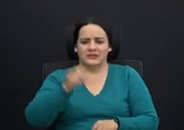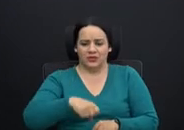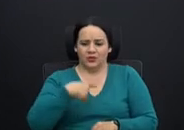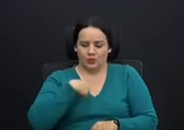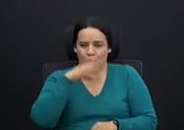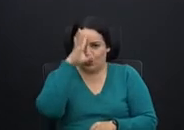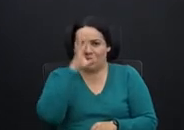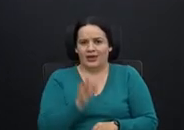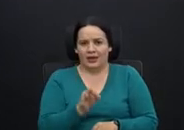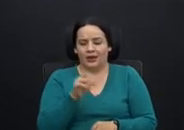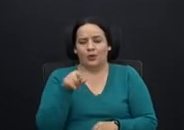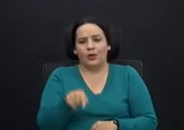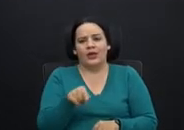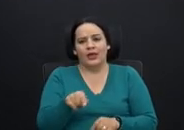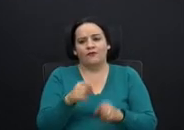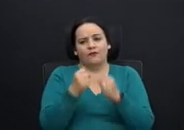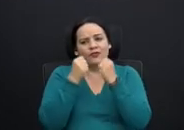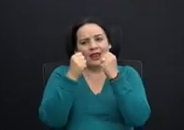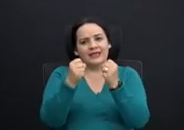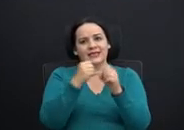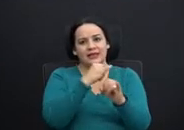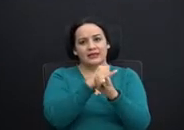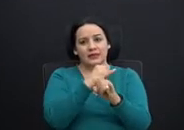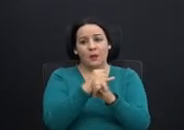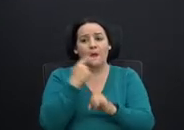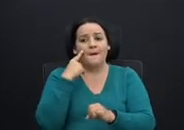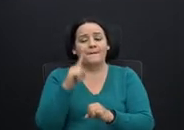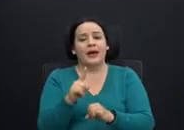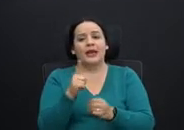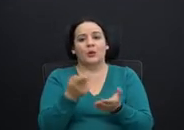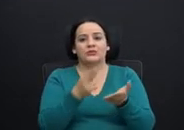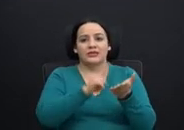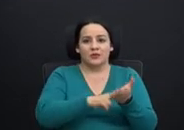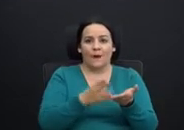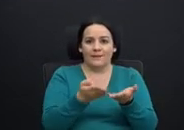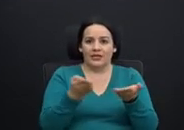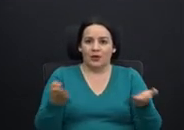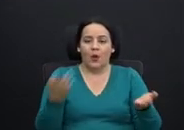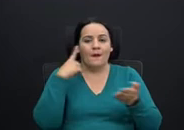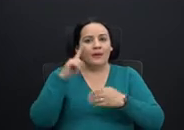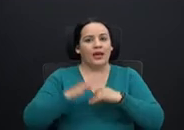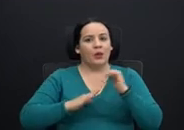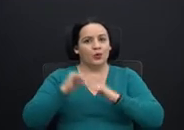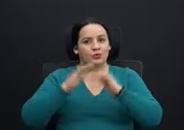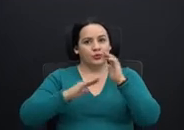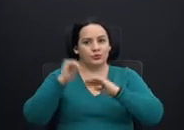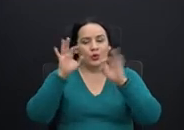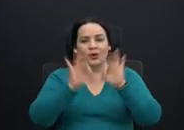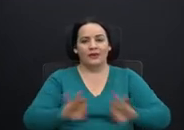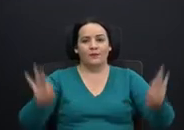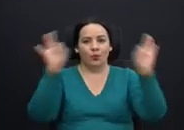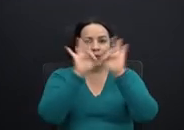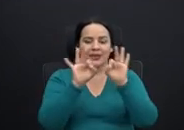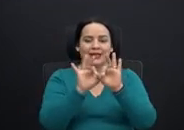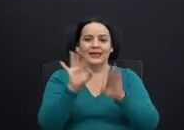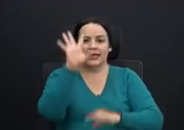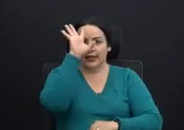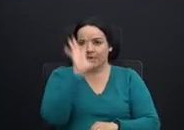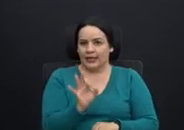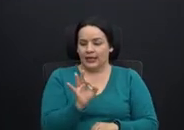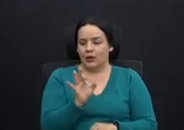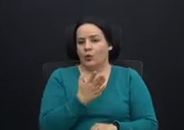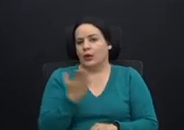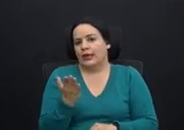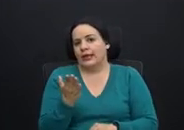creyente en fortalecer esta dirección para que las concesiones de materiales para la construcción sea algo importante, y que creo yo